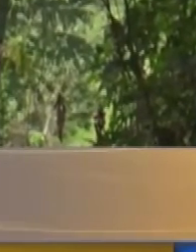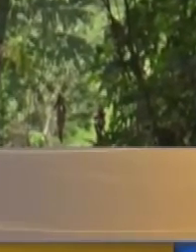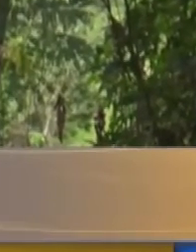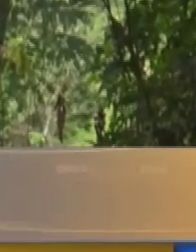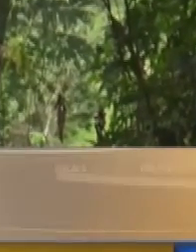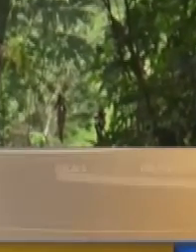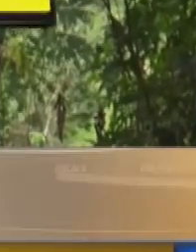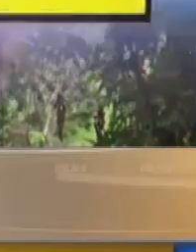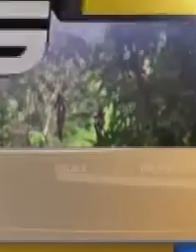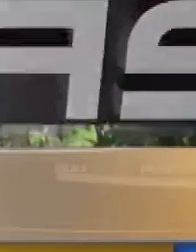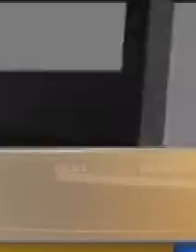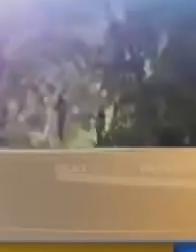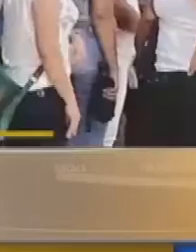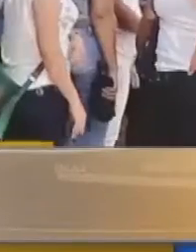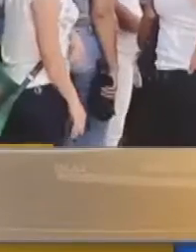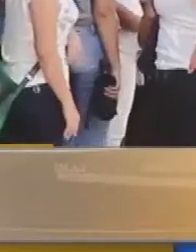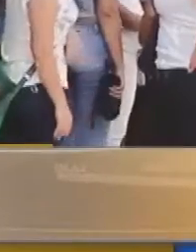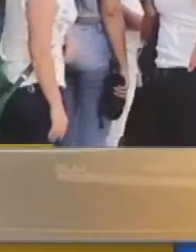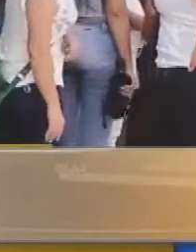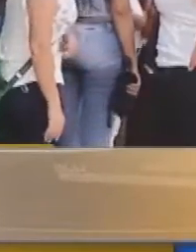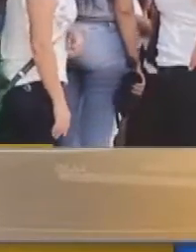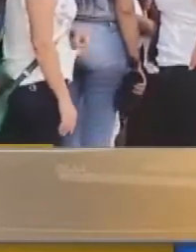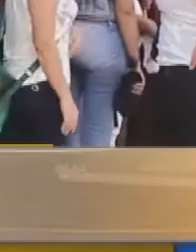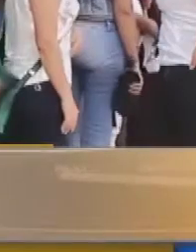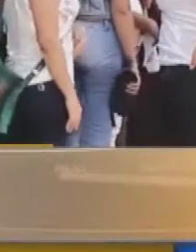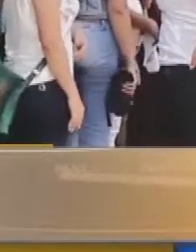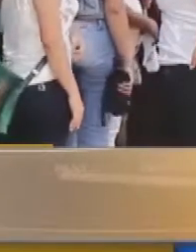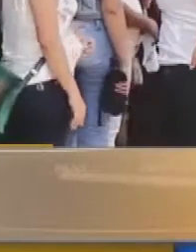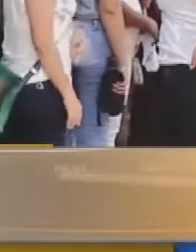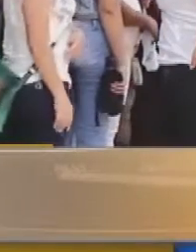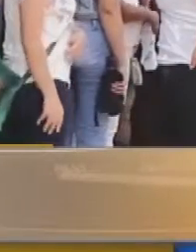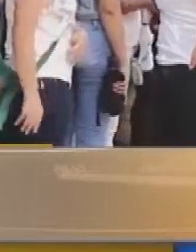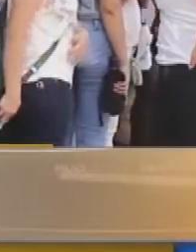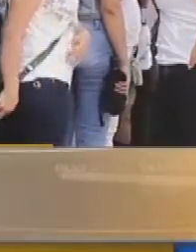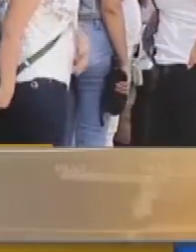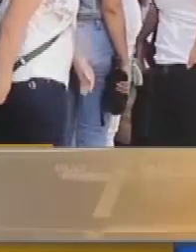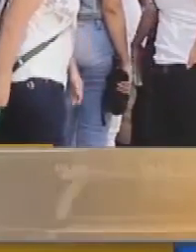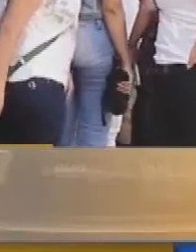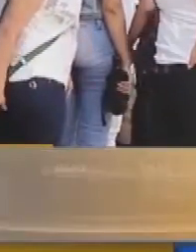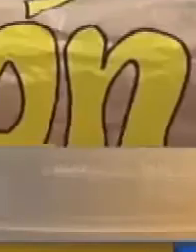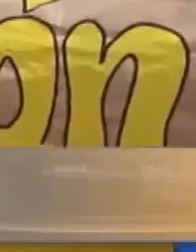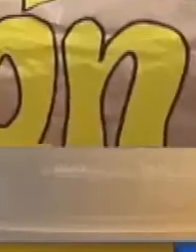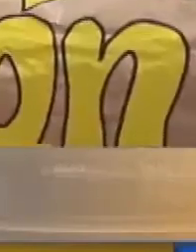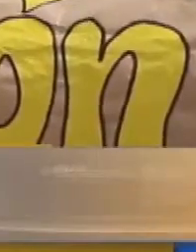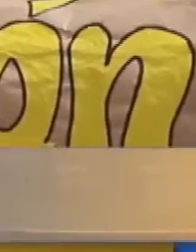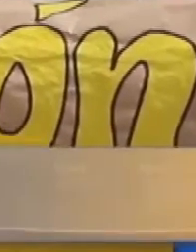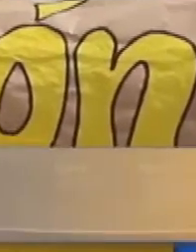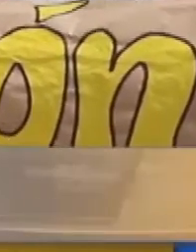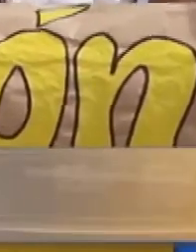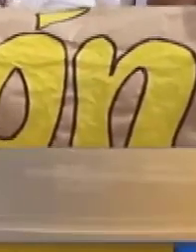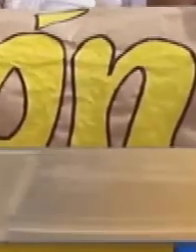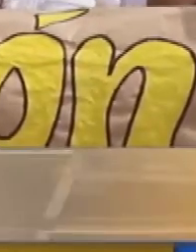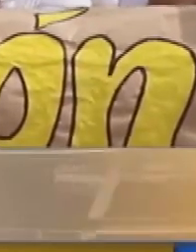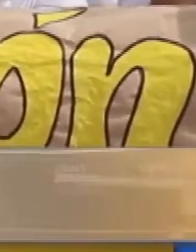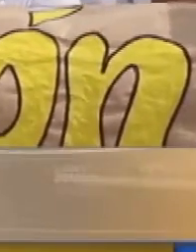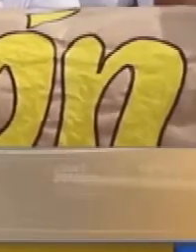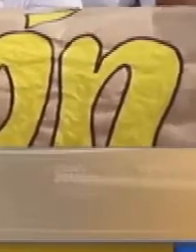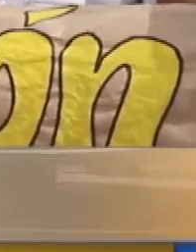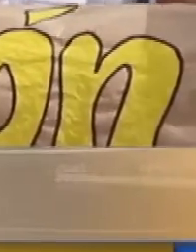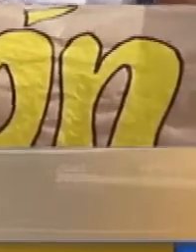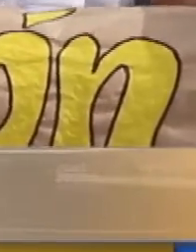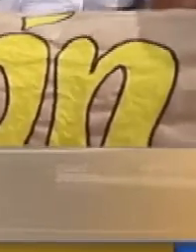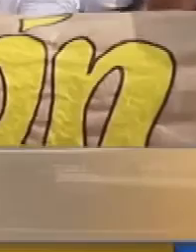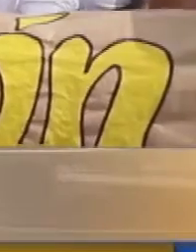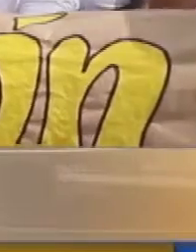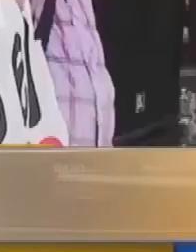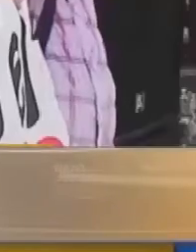información en Enlace Noticias. Profesores se mantienen en paro a pesar de acuerdos parciales logrados en las últimas horas con el gobierno nacional. Así lo dan a conocer